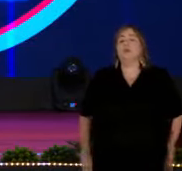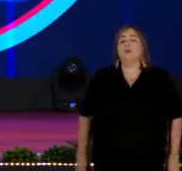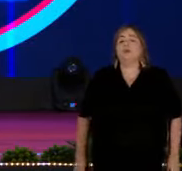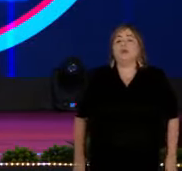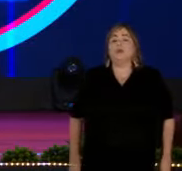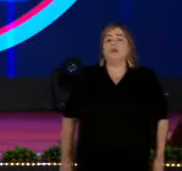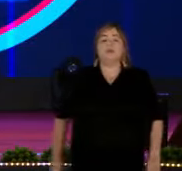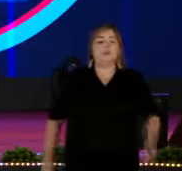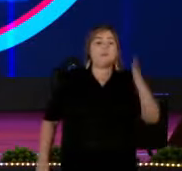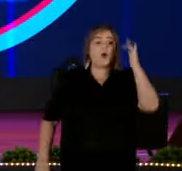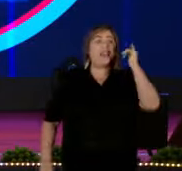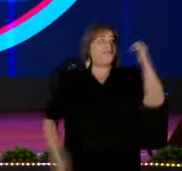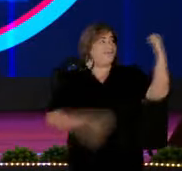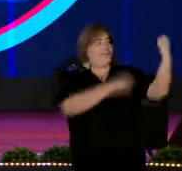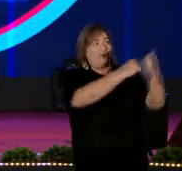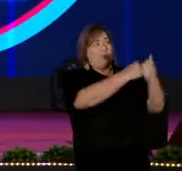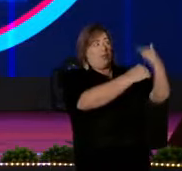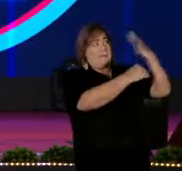desnudos.